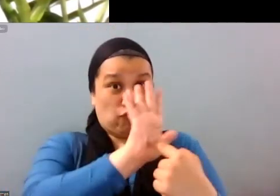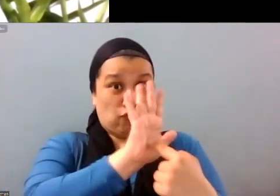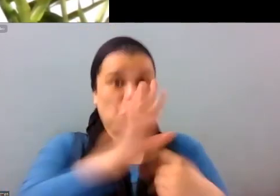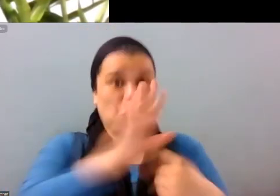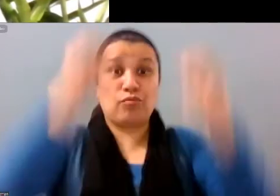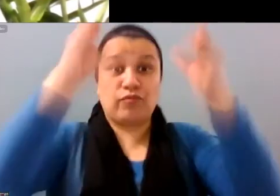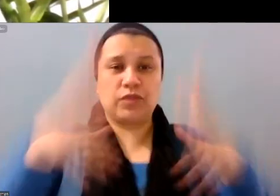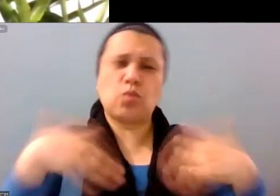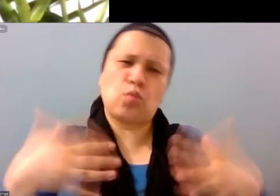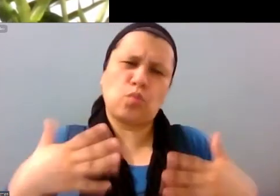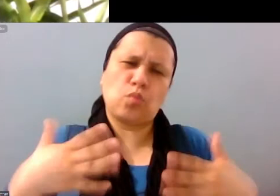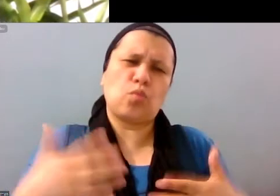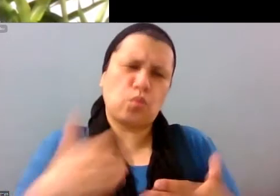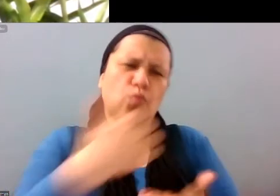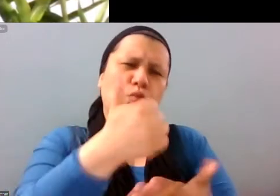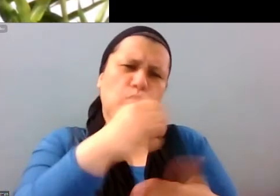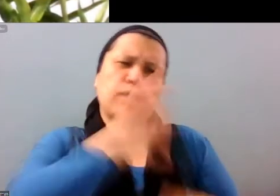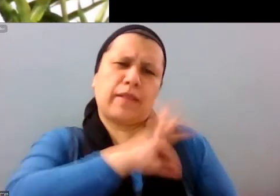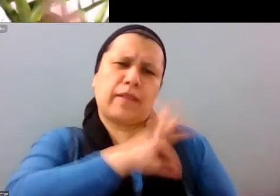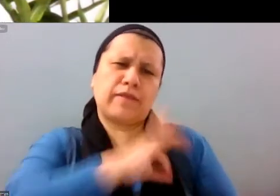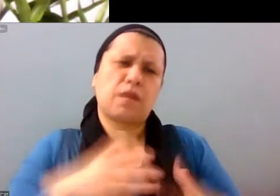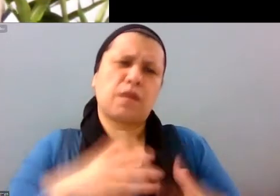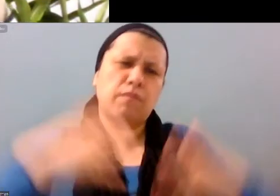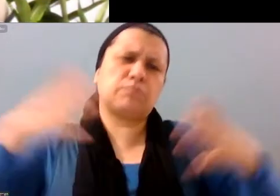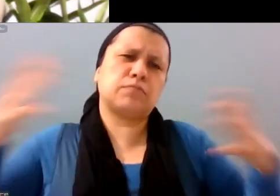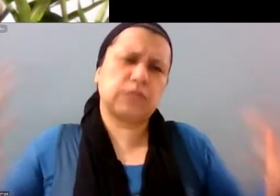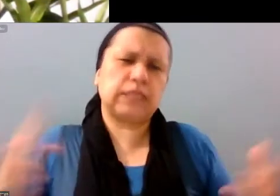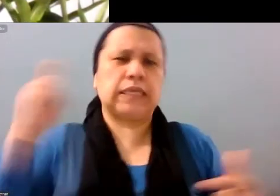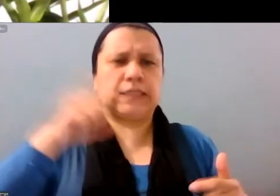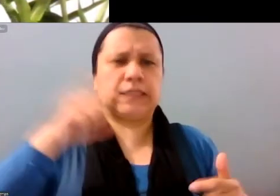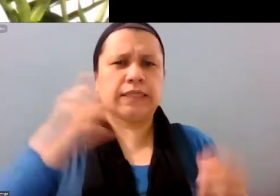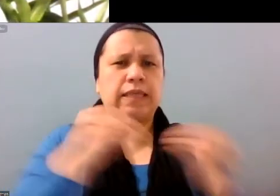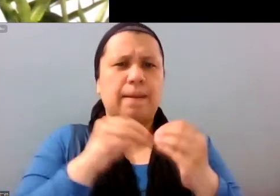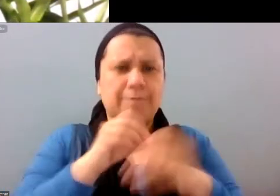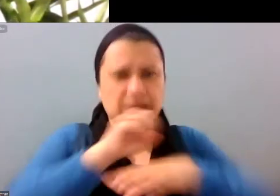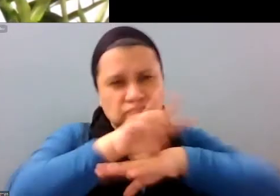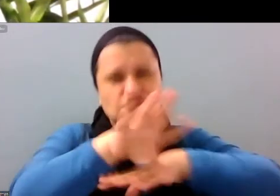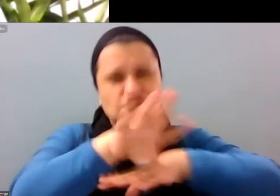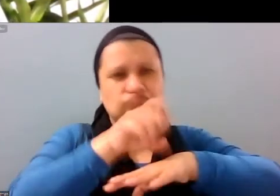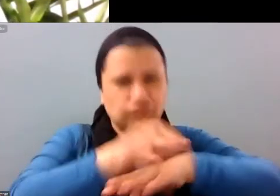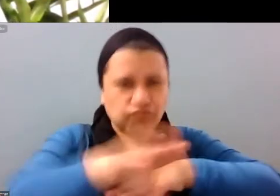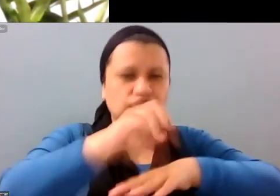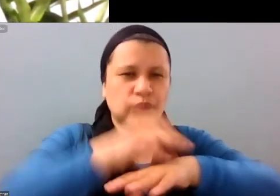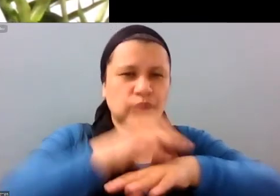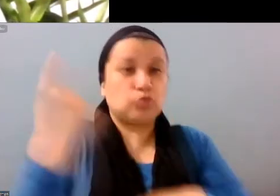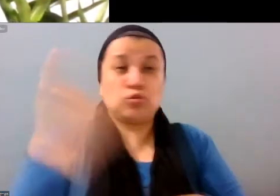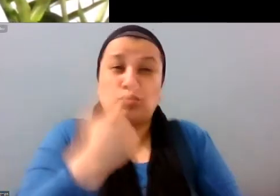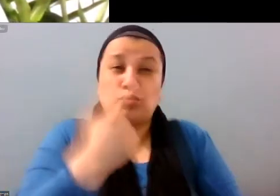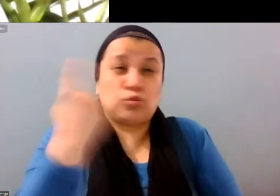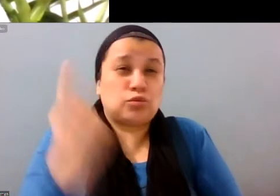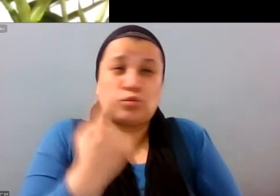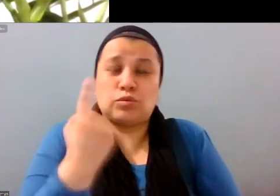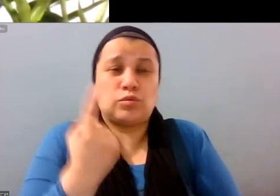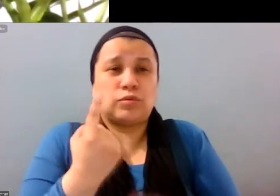a ese aprendizaje que a veces necesita un poco más de orientación no puede ser a veces tan